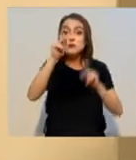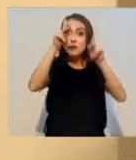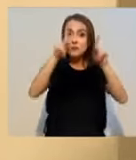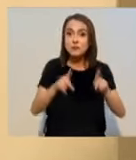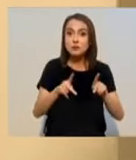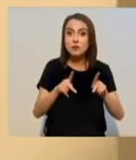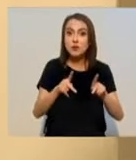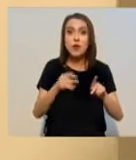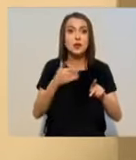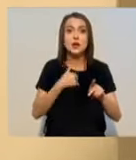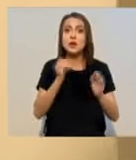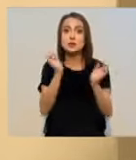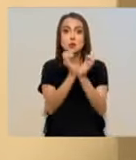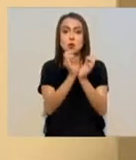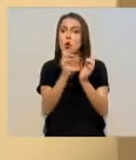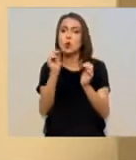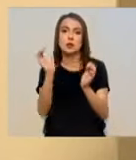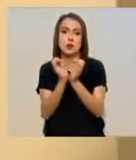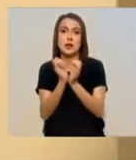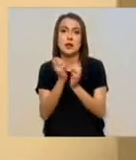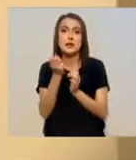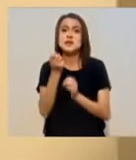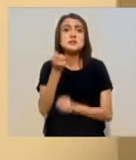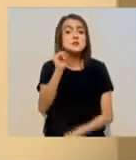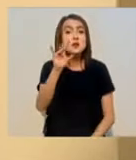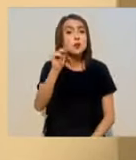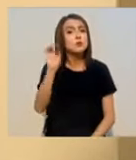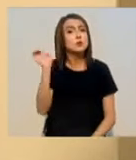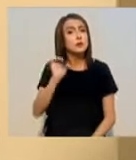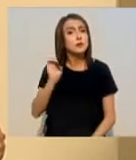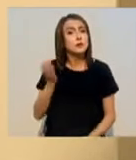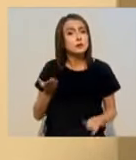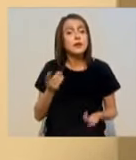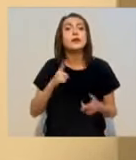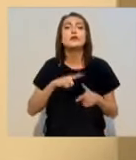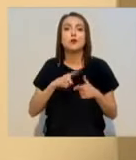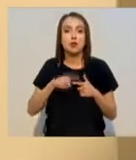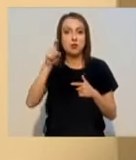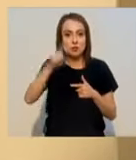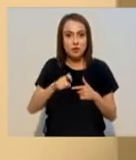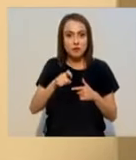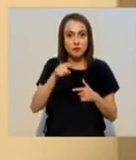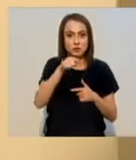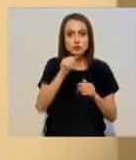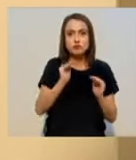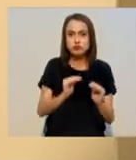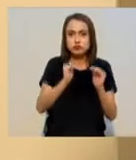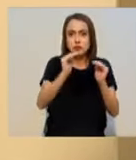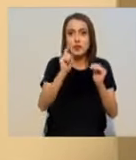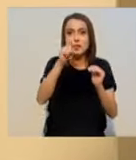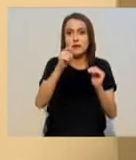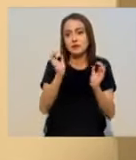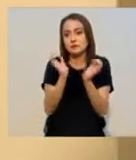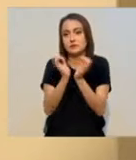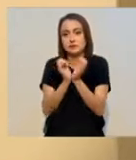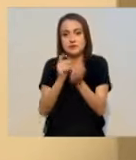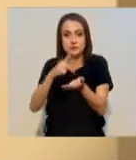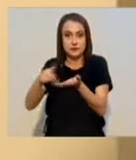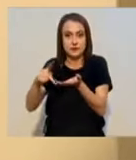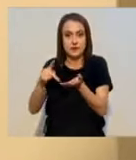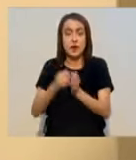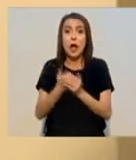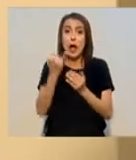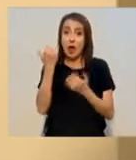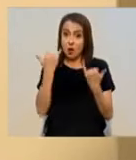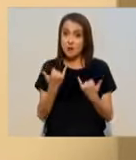persona está asegurada o no. Pero si no es una emergencia, tiene que validar su nivel de aseguramiento. Ahora,